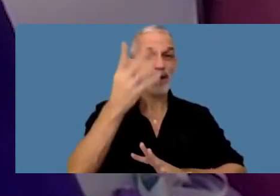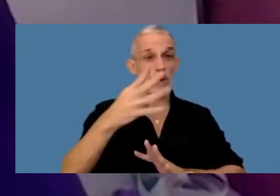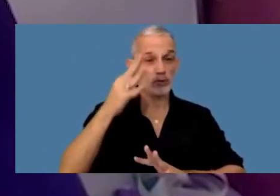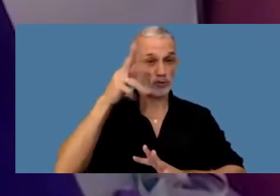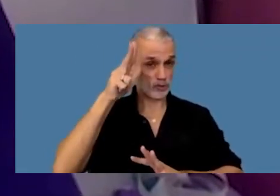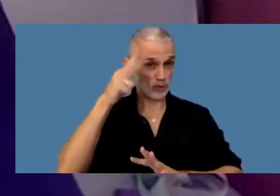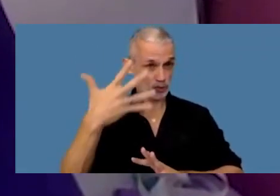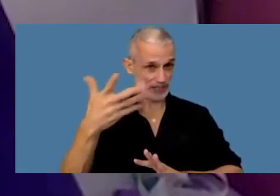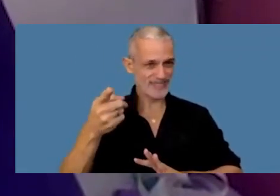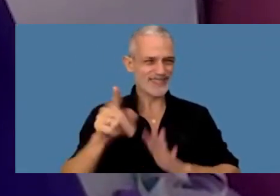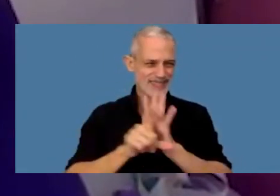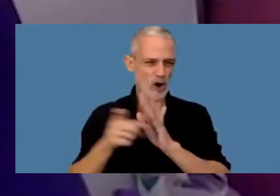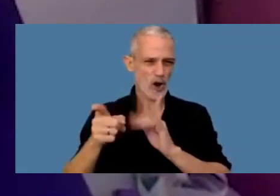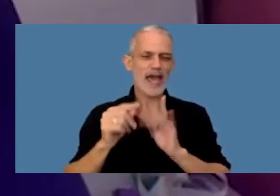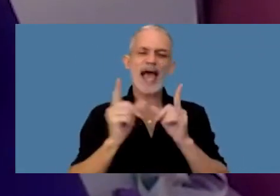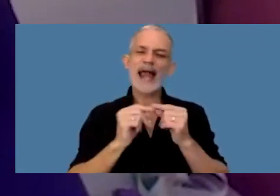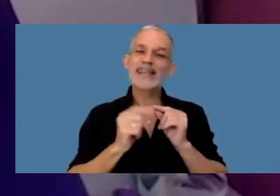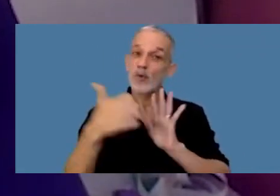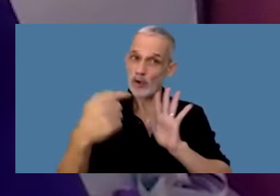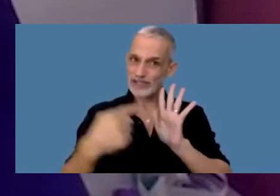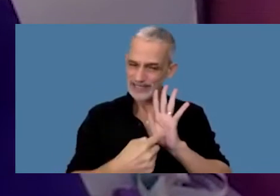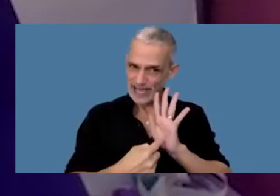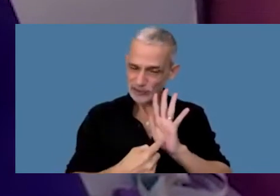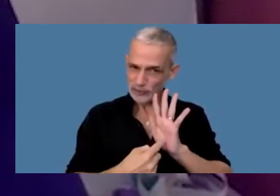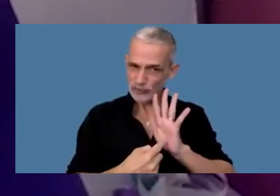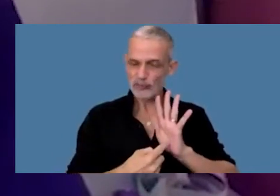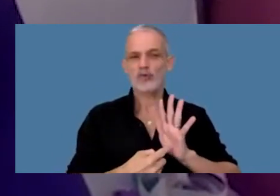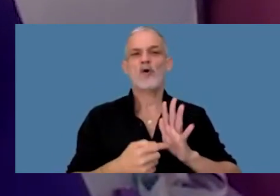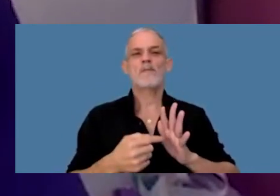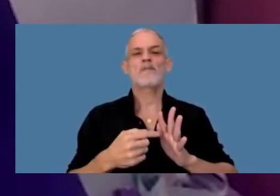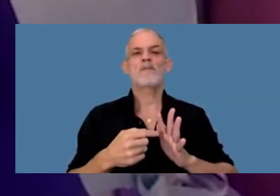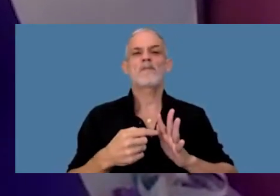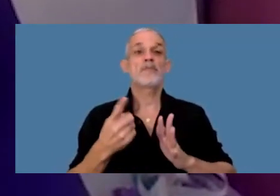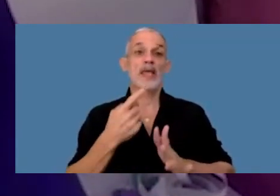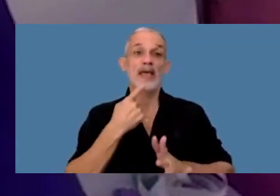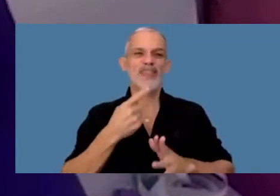Entonces, es un derecho que está garantizado por la ley.